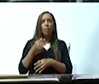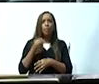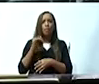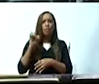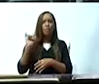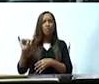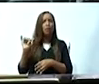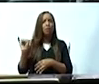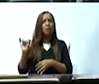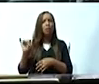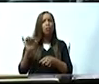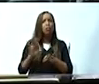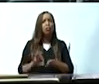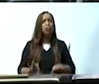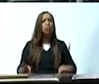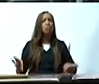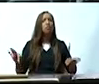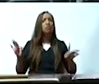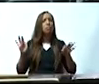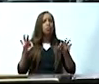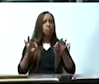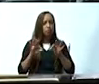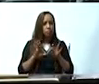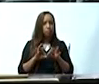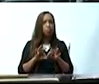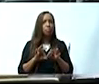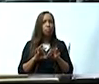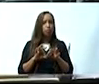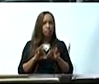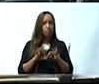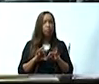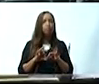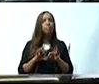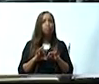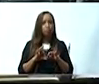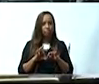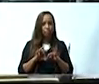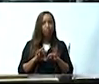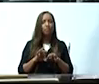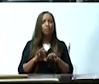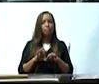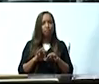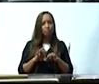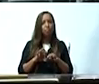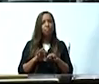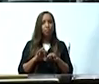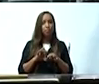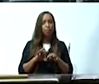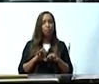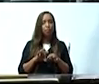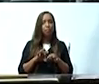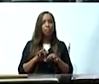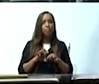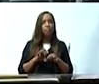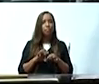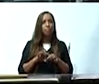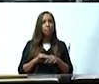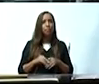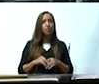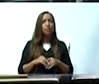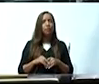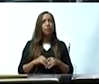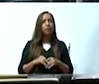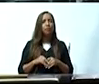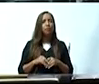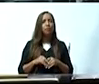Y específicamente a través de la fiduciaria Banreserva, en interés de lograr que el servicio sea